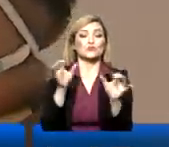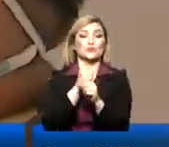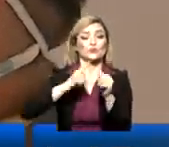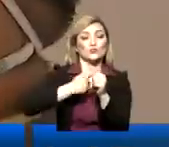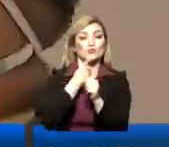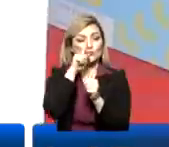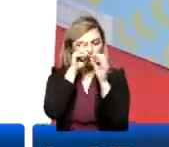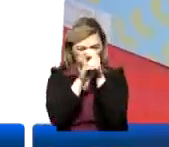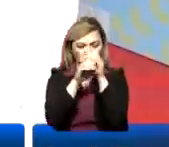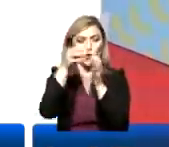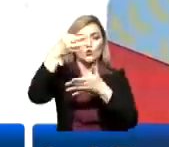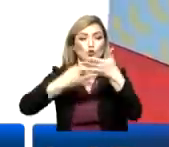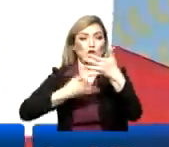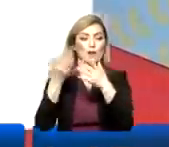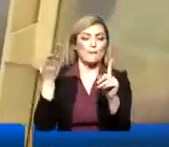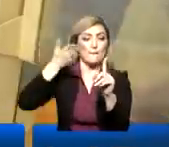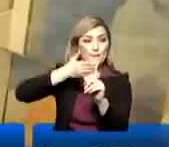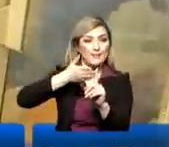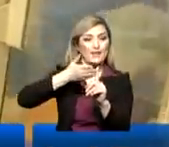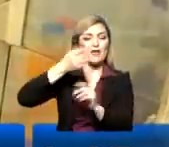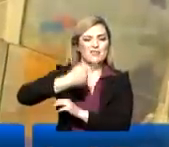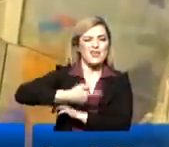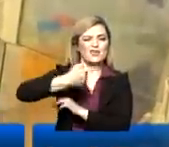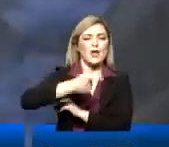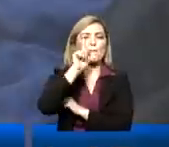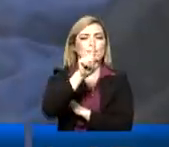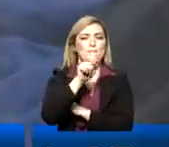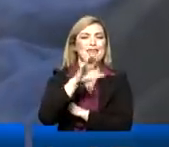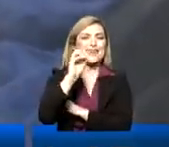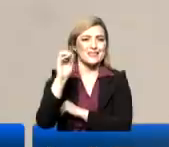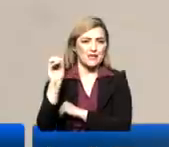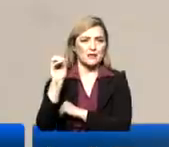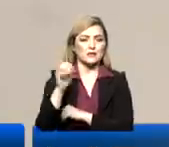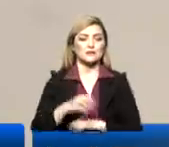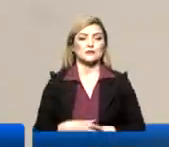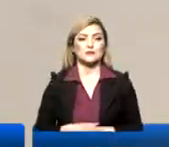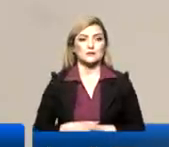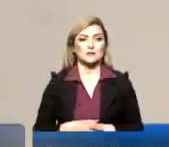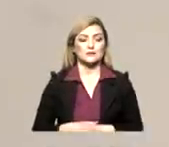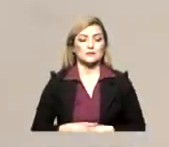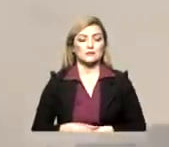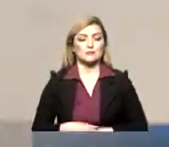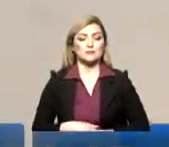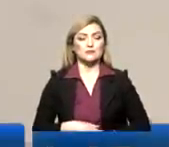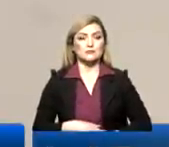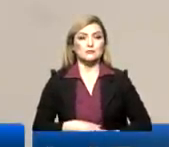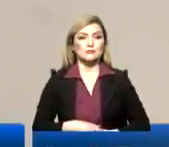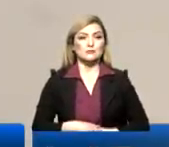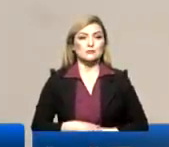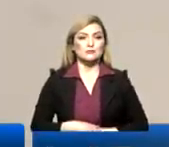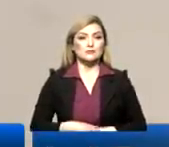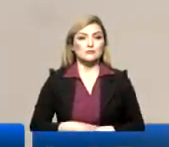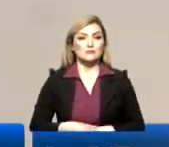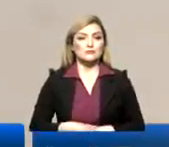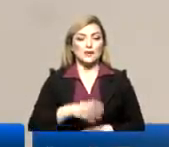primeras pruebas adquiridas, pues la meta es procesar 1.500 muestras al día. Estamos llegando a 670 pruebas